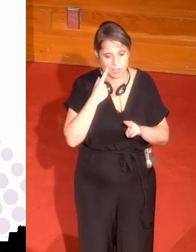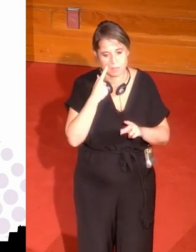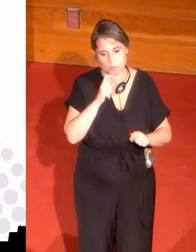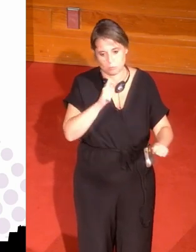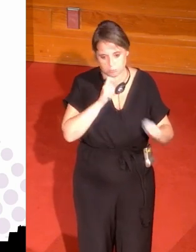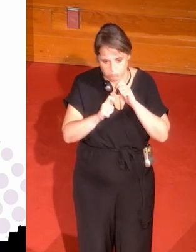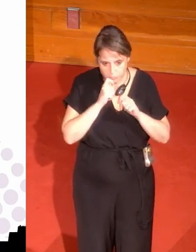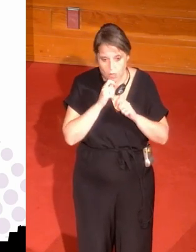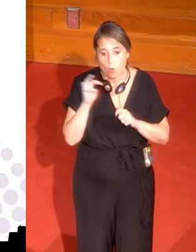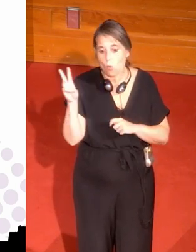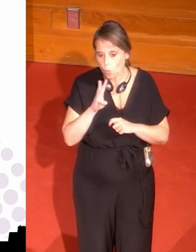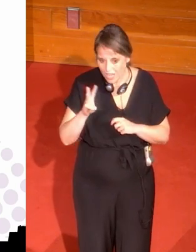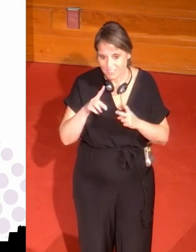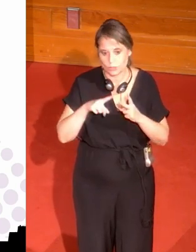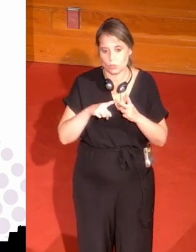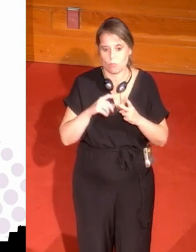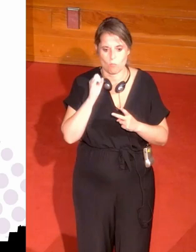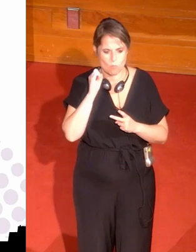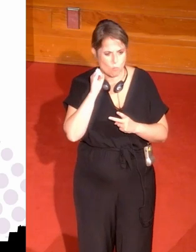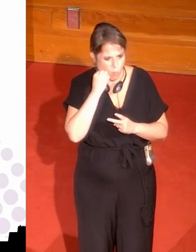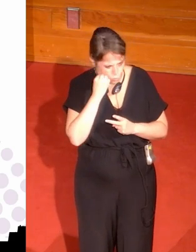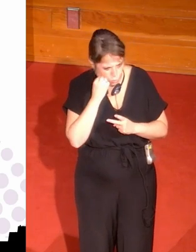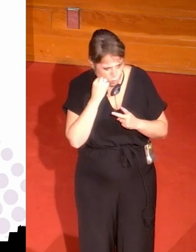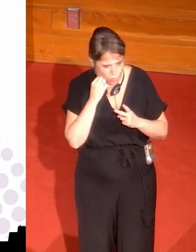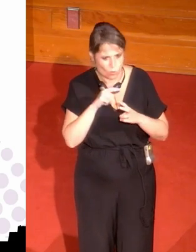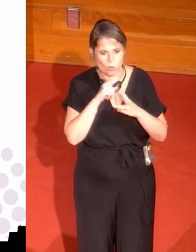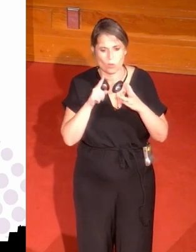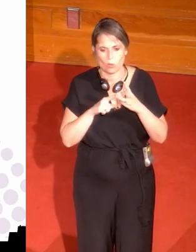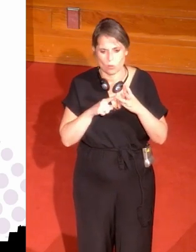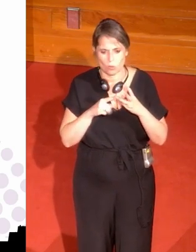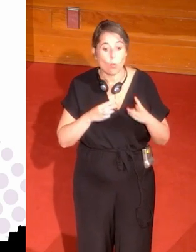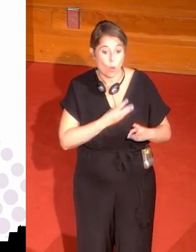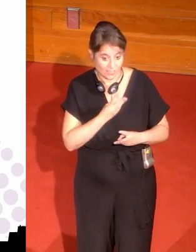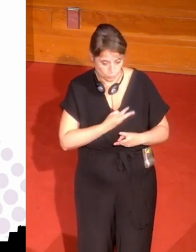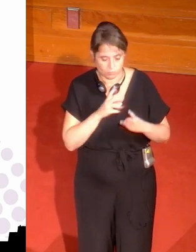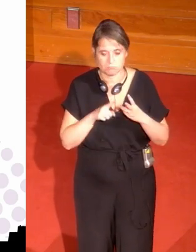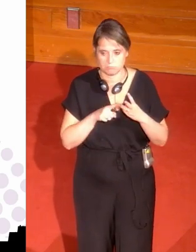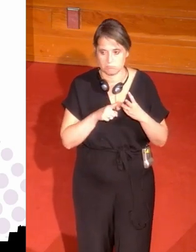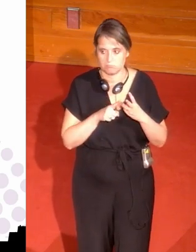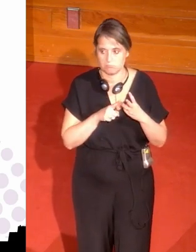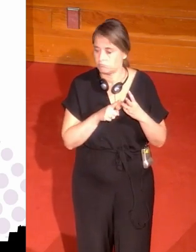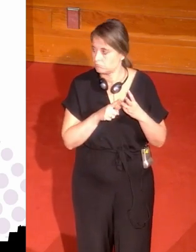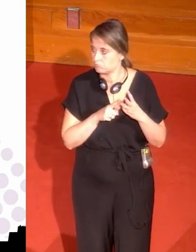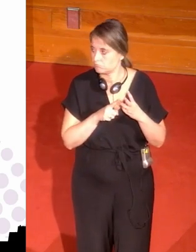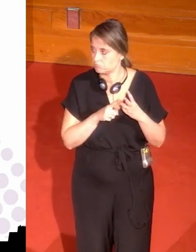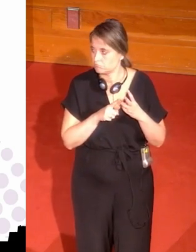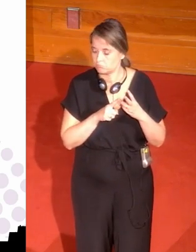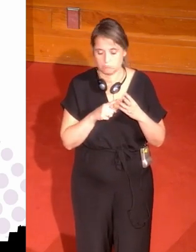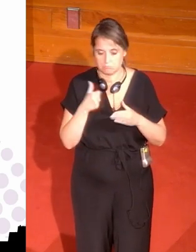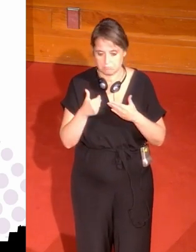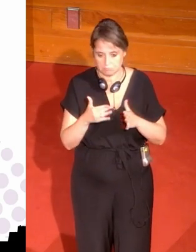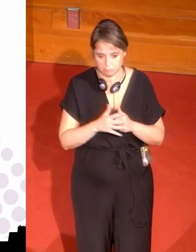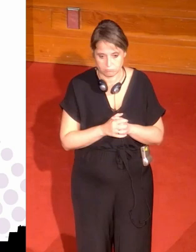Londres washingtona mosc eta euronews alb p panarra martxan jart